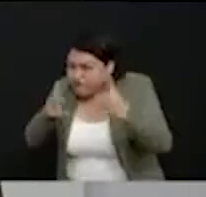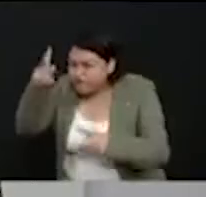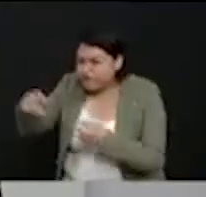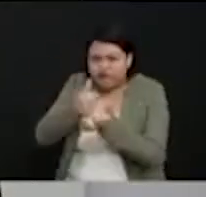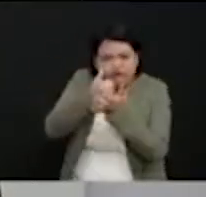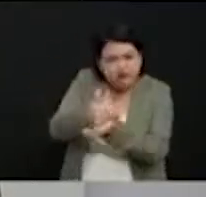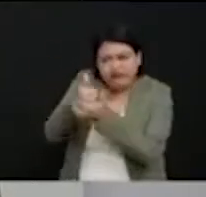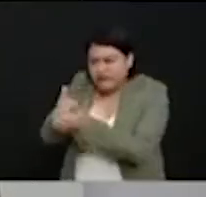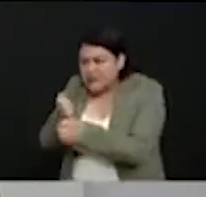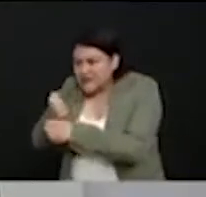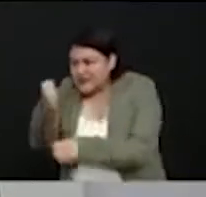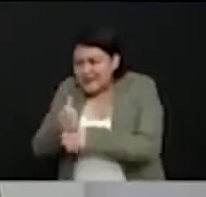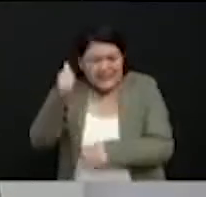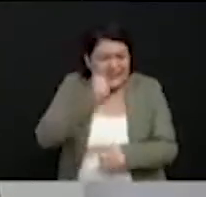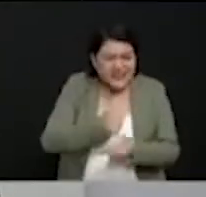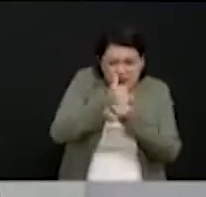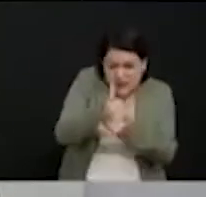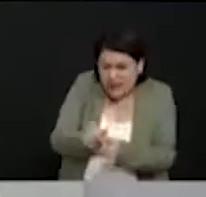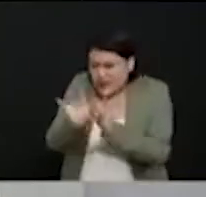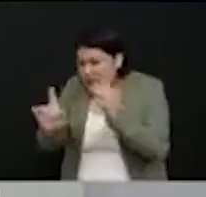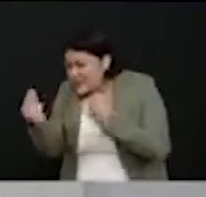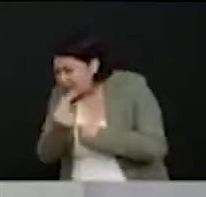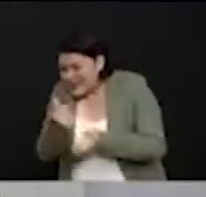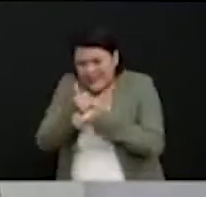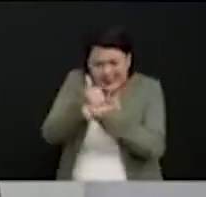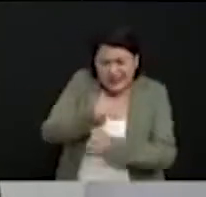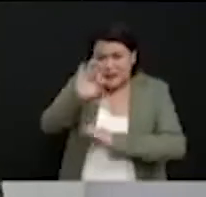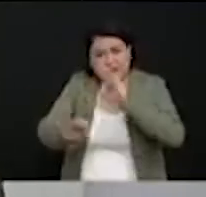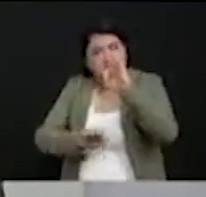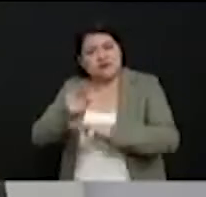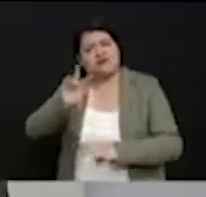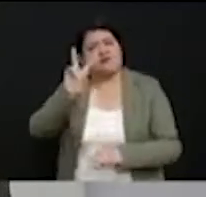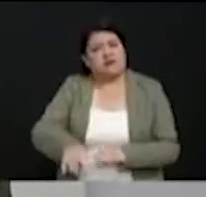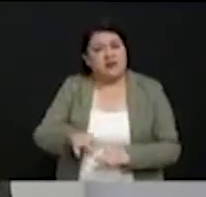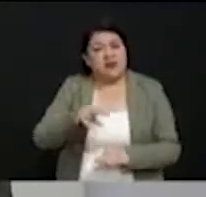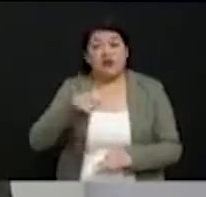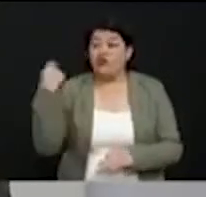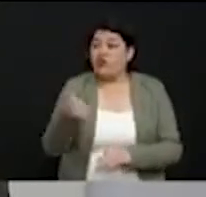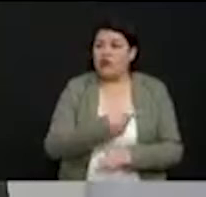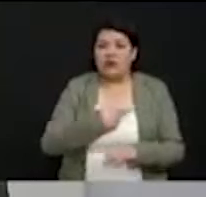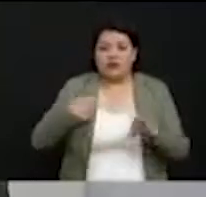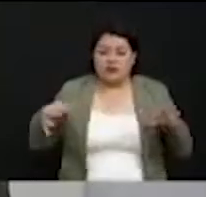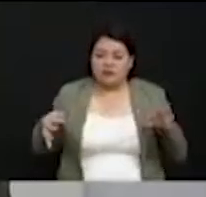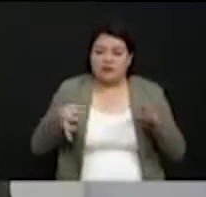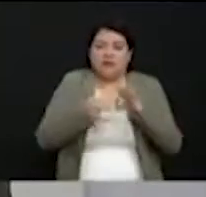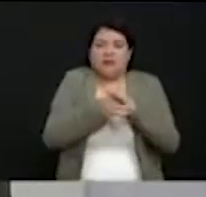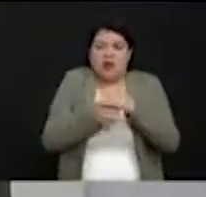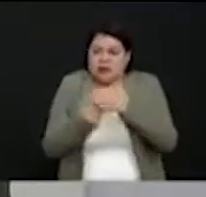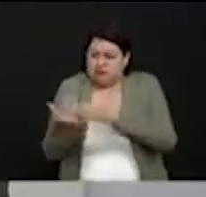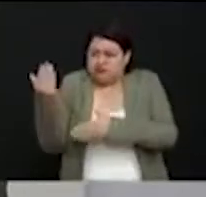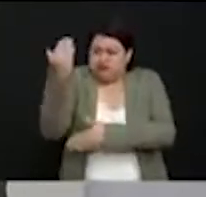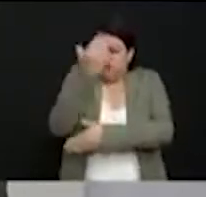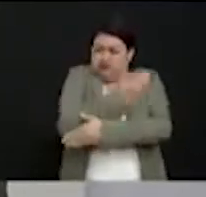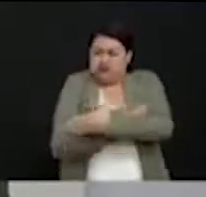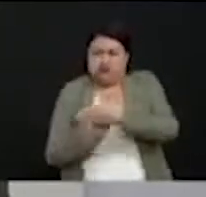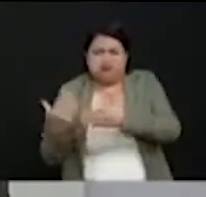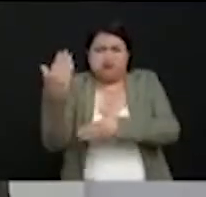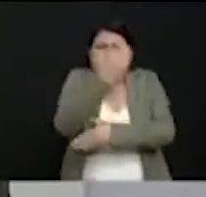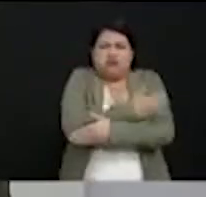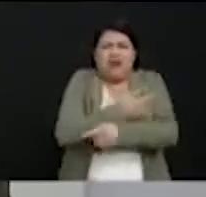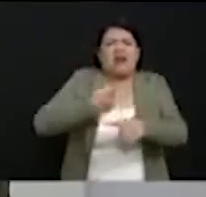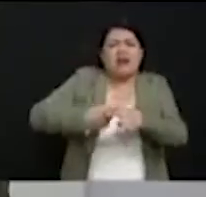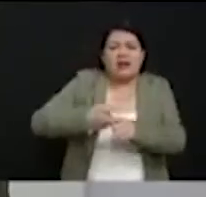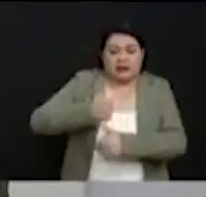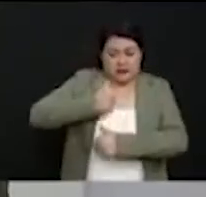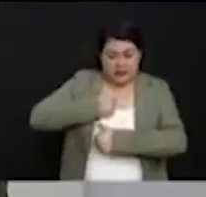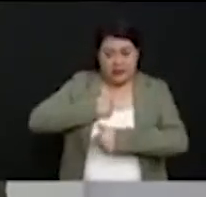afectadas apoyando a quienes más lo necesitan todo con codo las 24 horas del día soldados